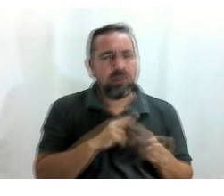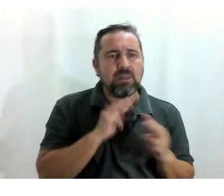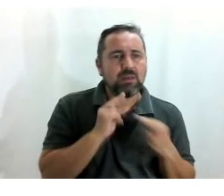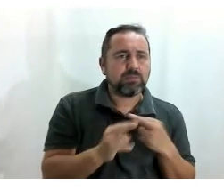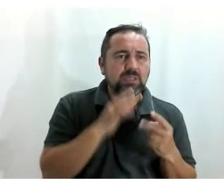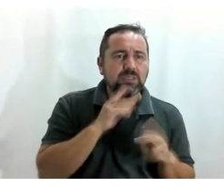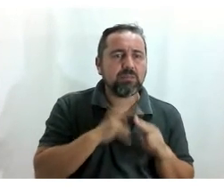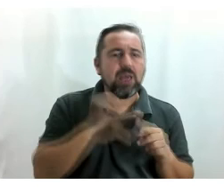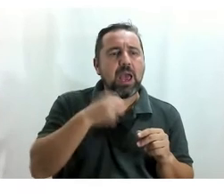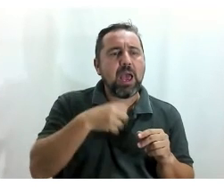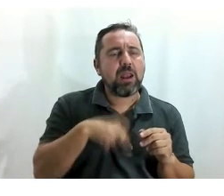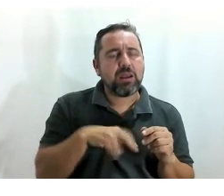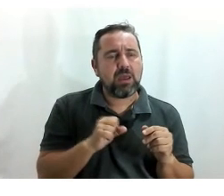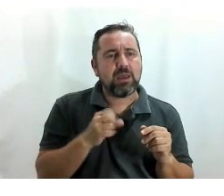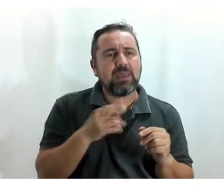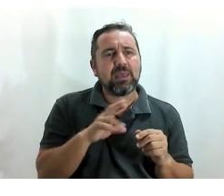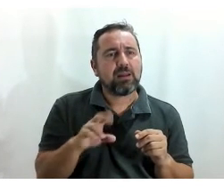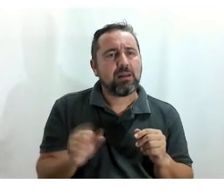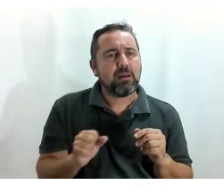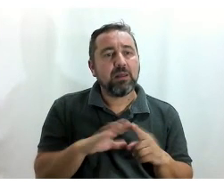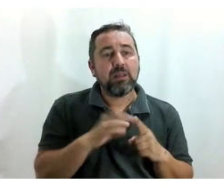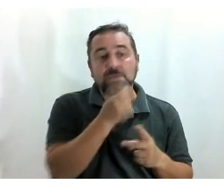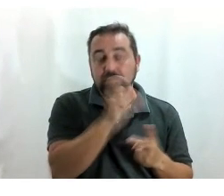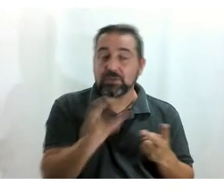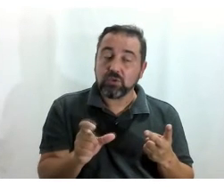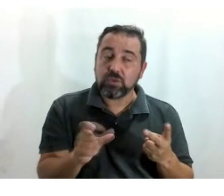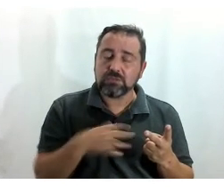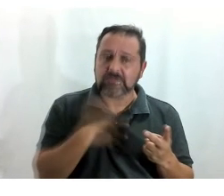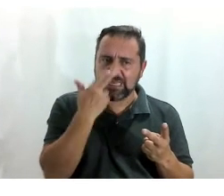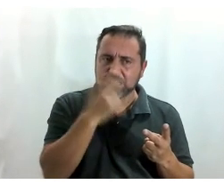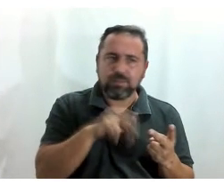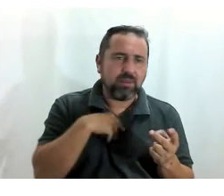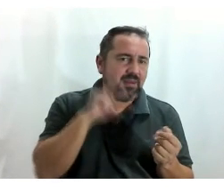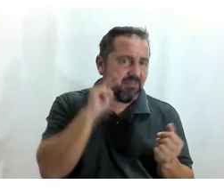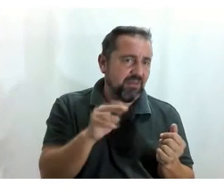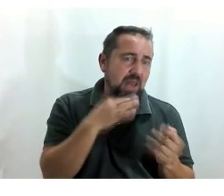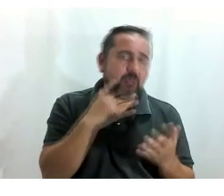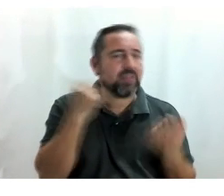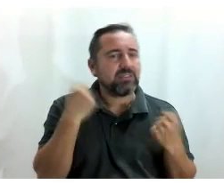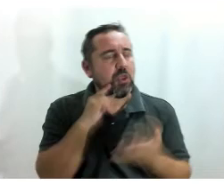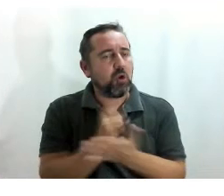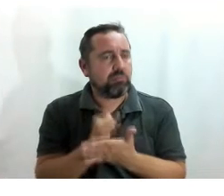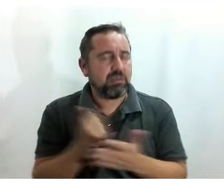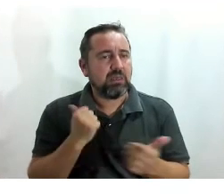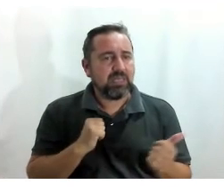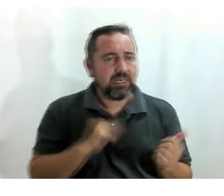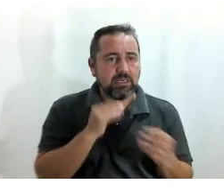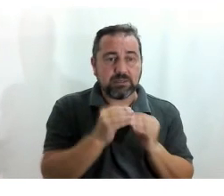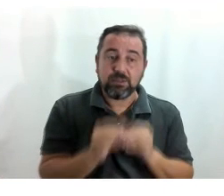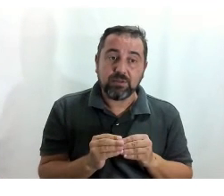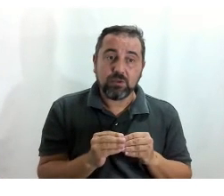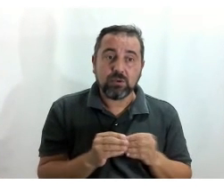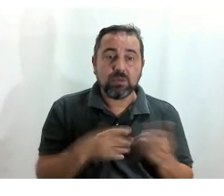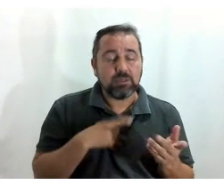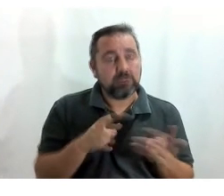la anakinra, y para todas aquellas personas que estén interesadas en ver algún tipo de ensayo clínico en el que se esté desarrollando, tienen